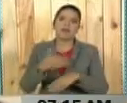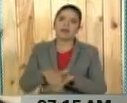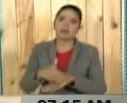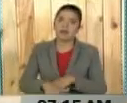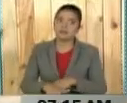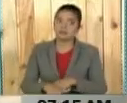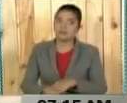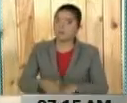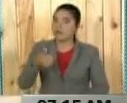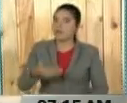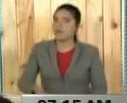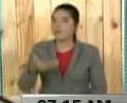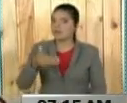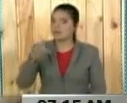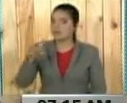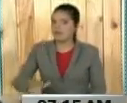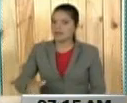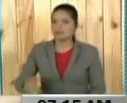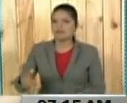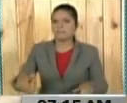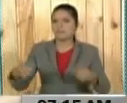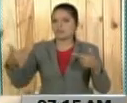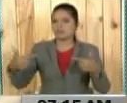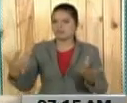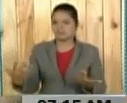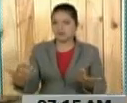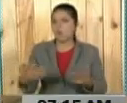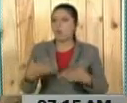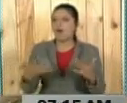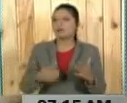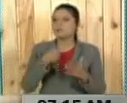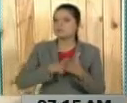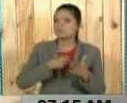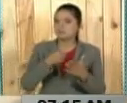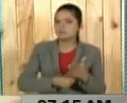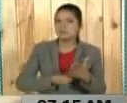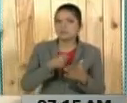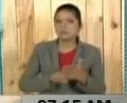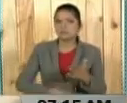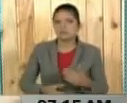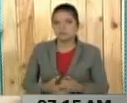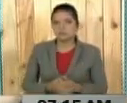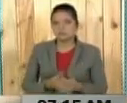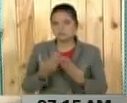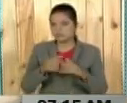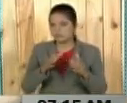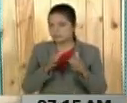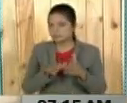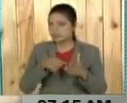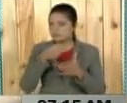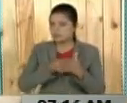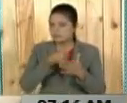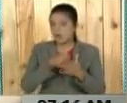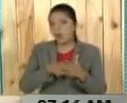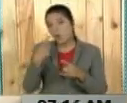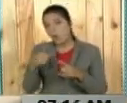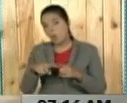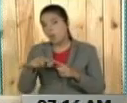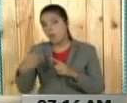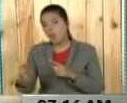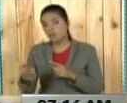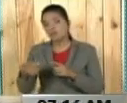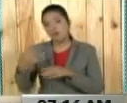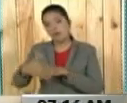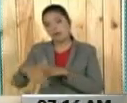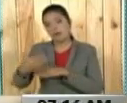más importantes en esta confrontación. ¿Dónde son sus frentes de batalla ahorita? La asamblea es un frente de batalla, el otro frente de batalla es la calle